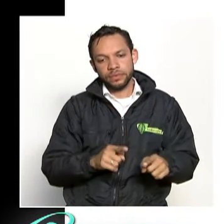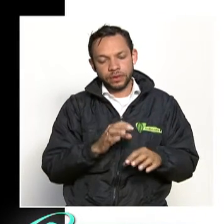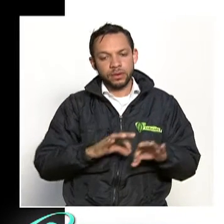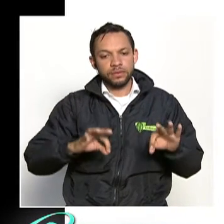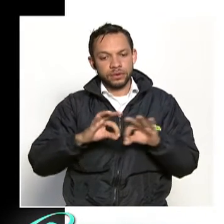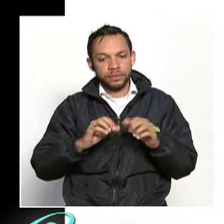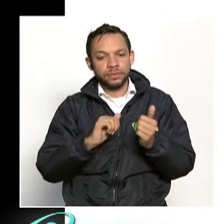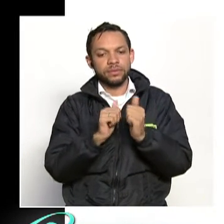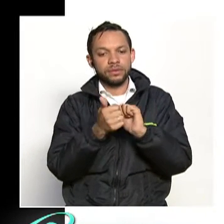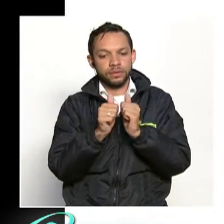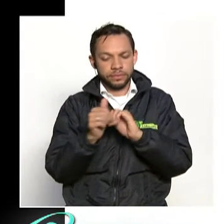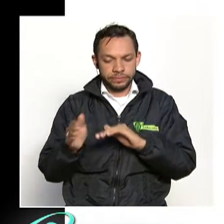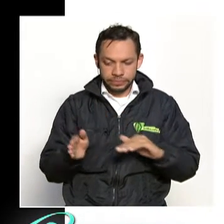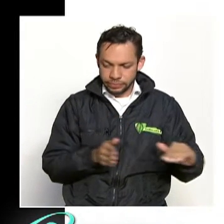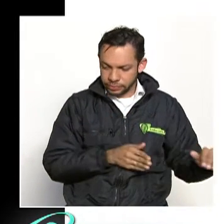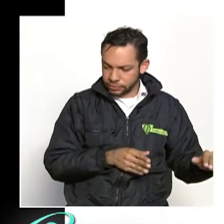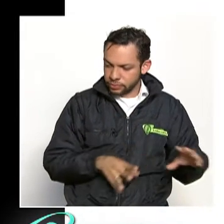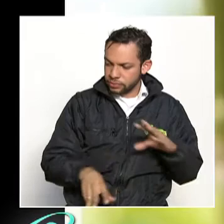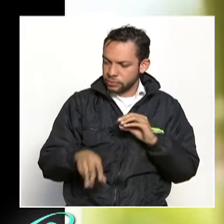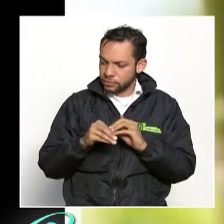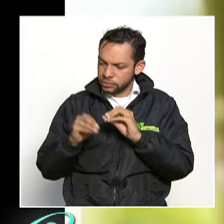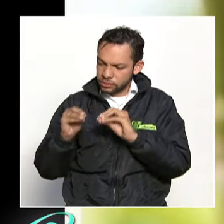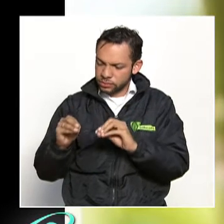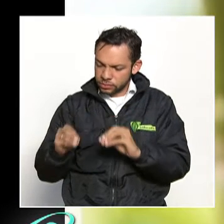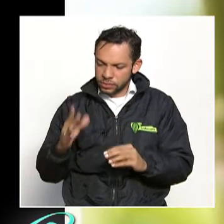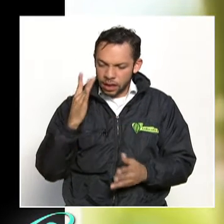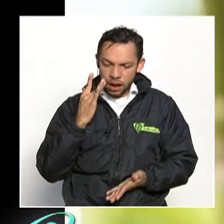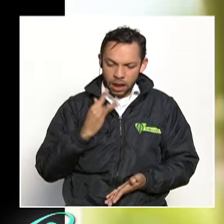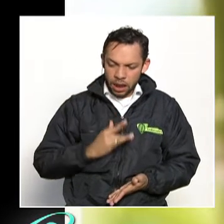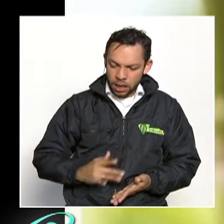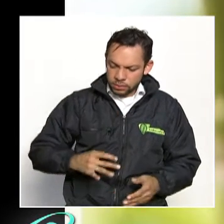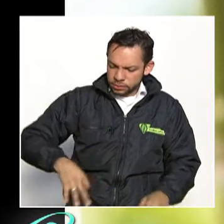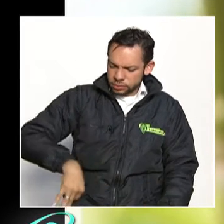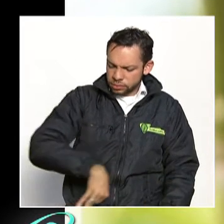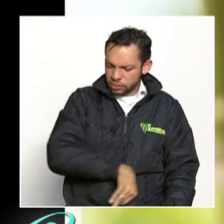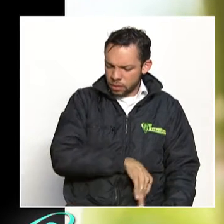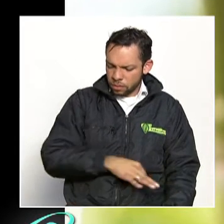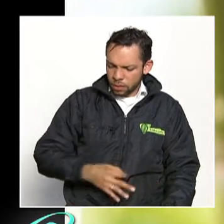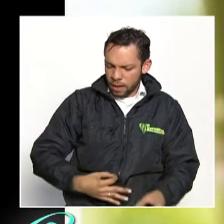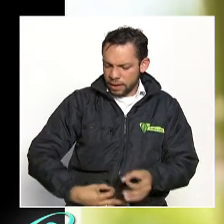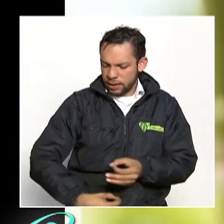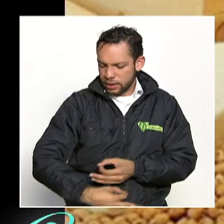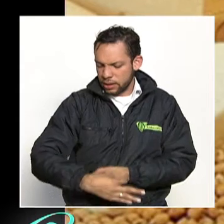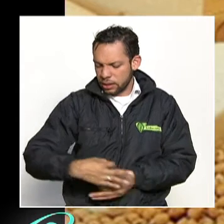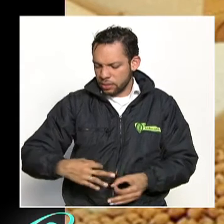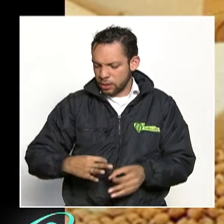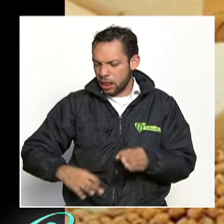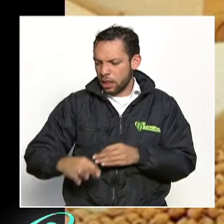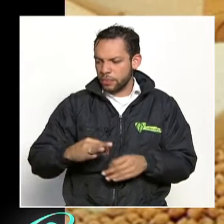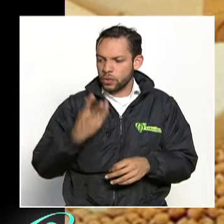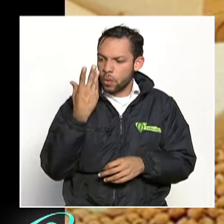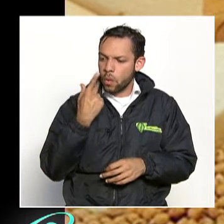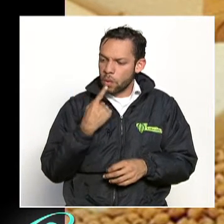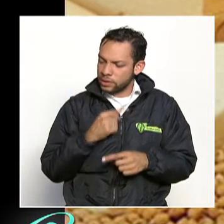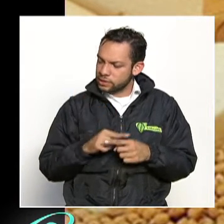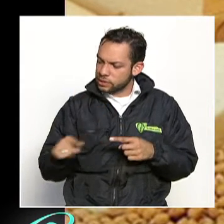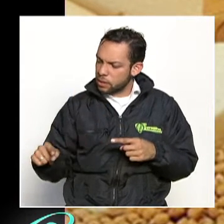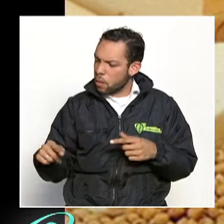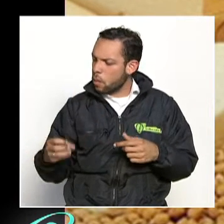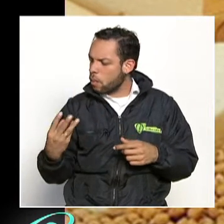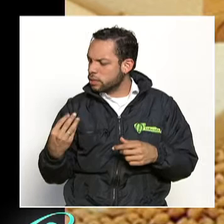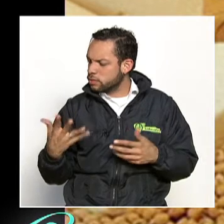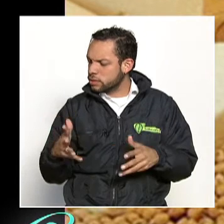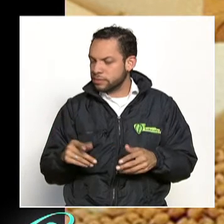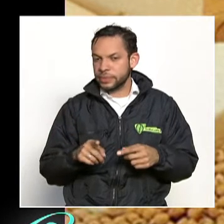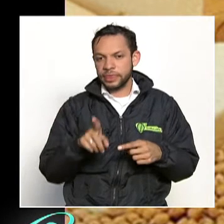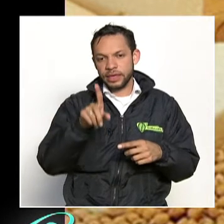plan de ejercicio. ¿En qué consiste el tratamiento de limpieza de colon con recambio de flora intestinal y cuántos días dura? Esto dura 6 días